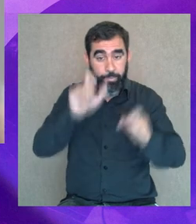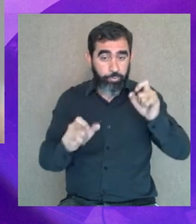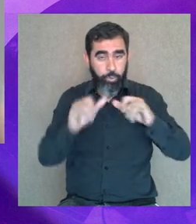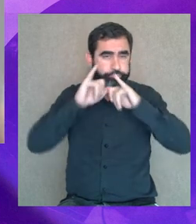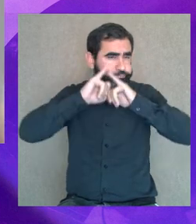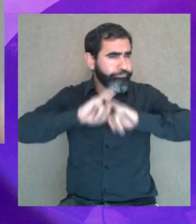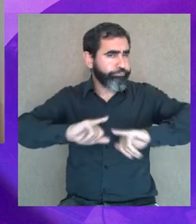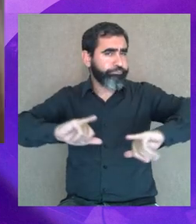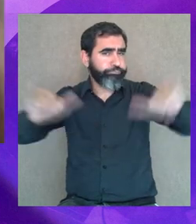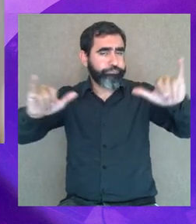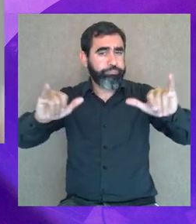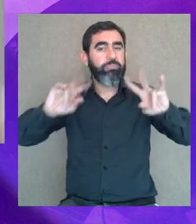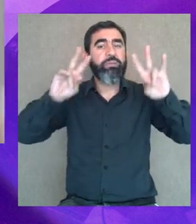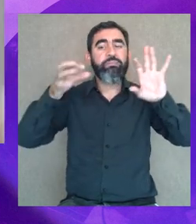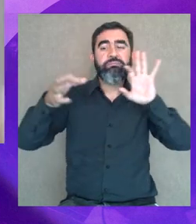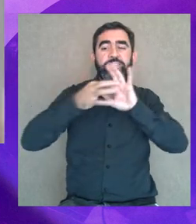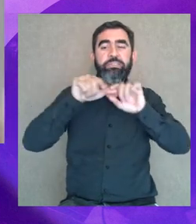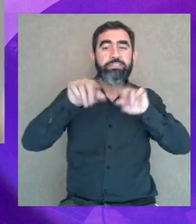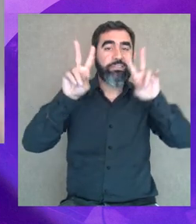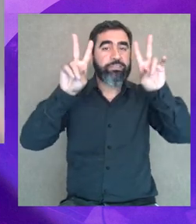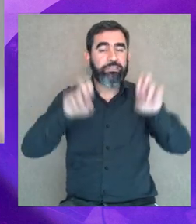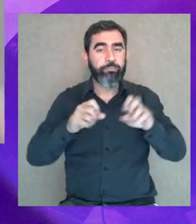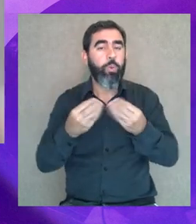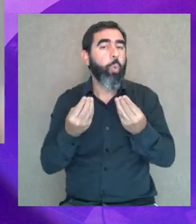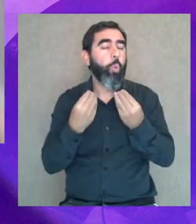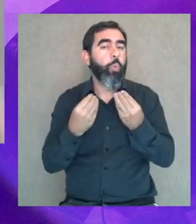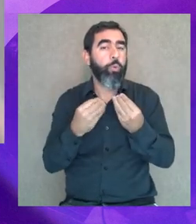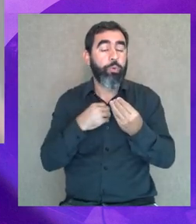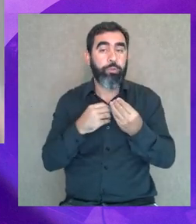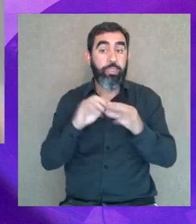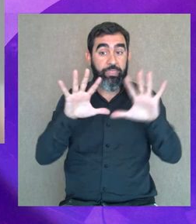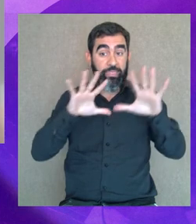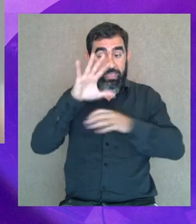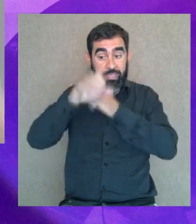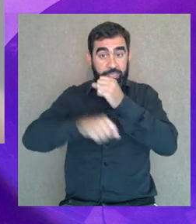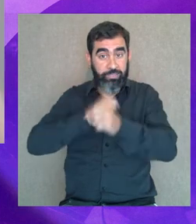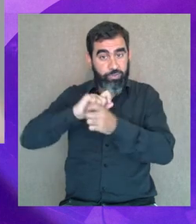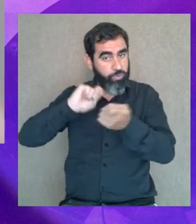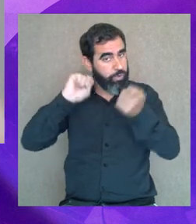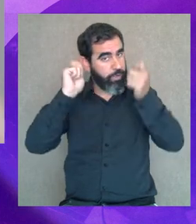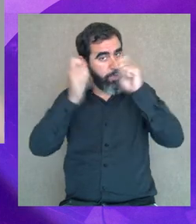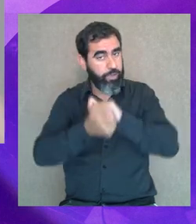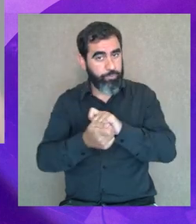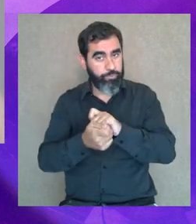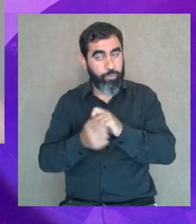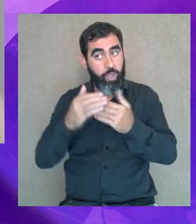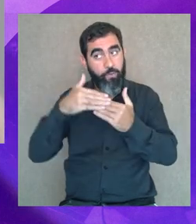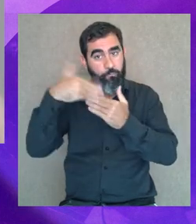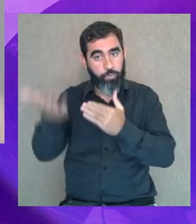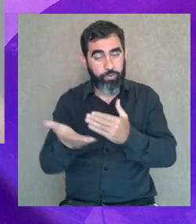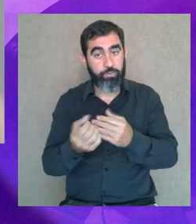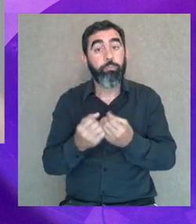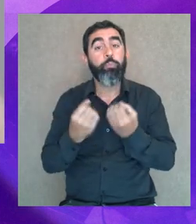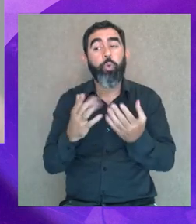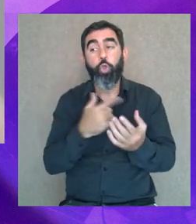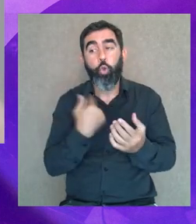se hace una publicidad más relacionada a eso entonces como en diez años cambios el afuera